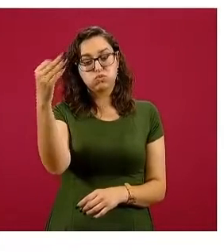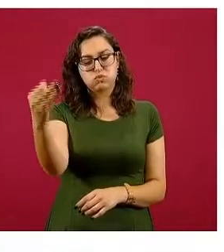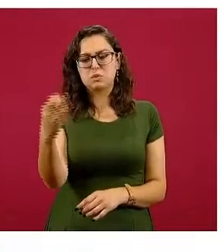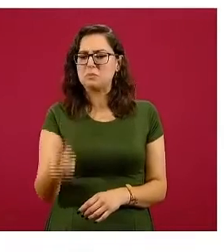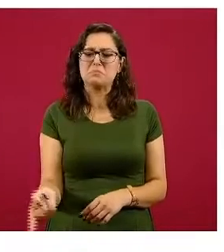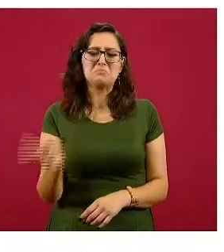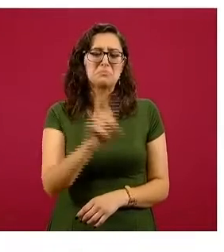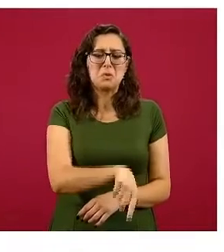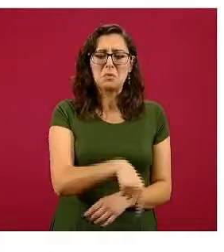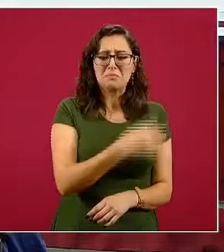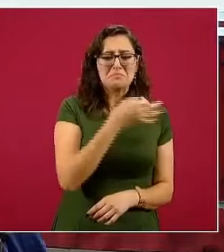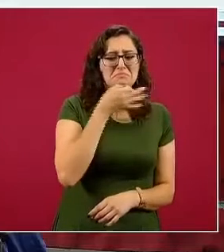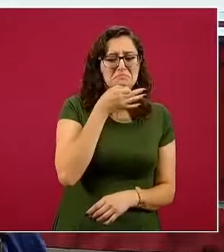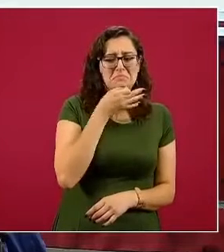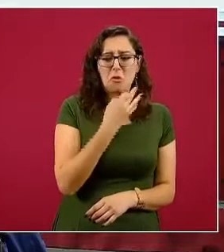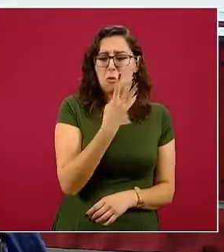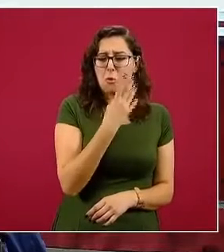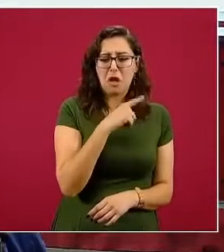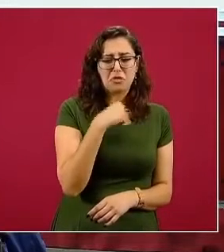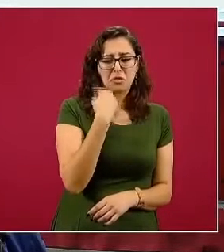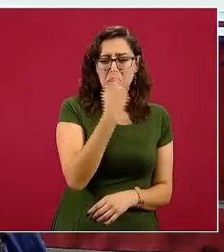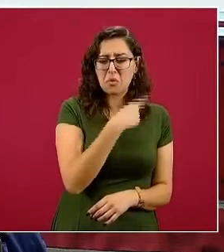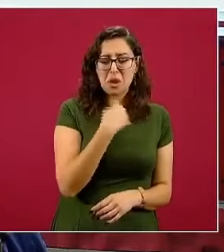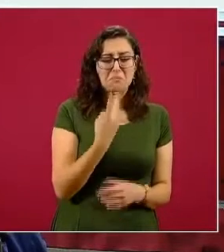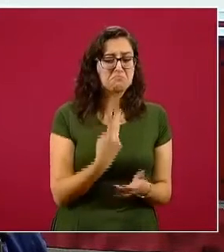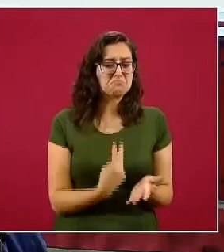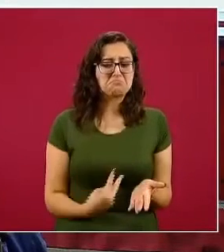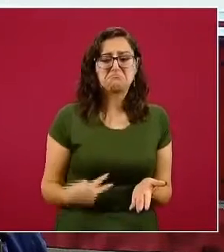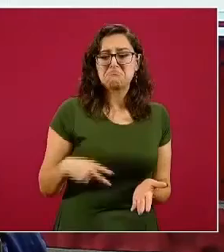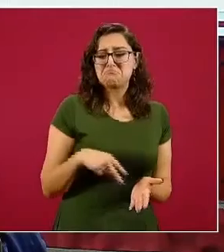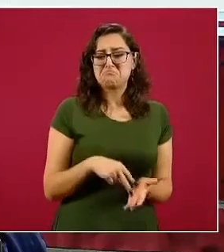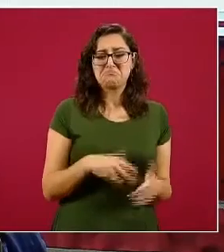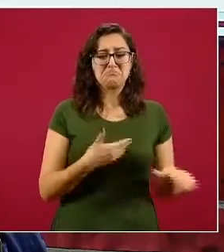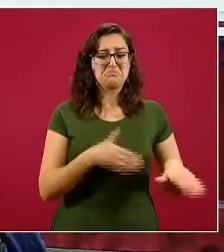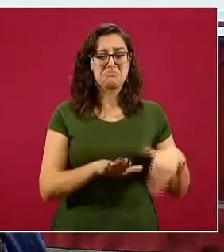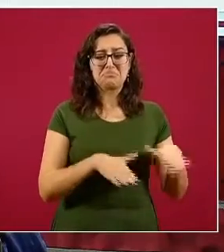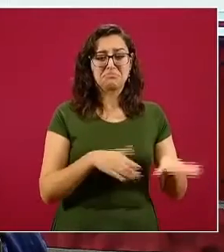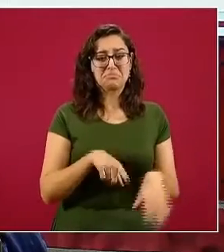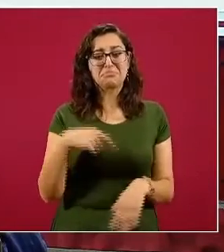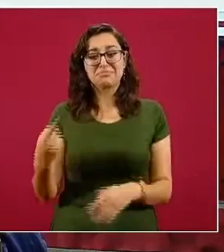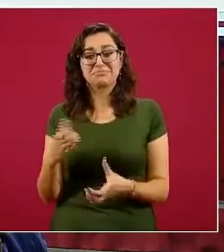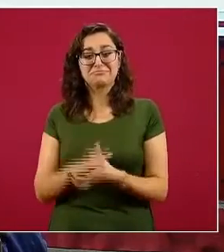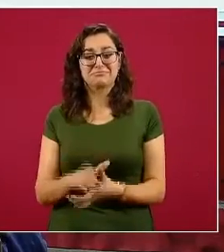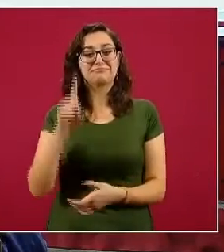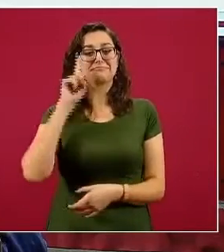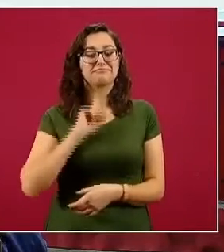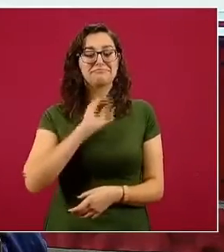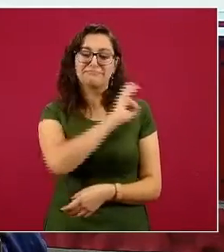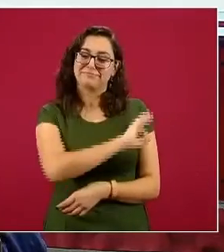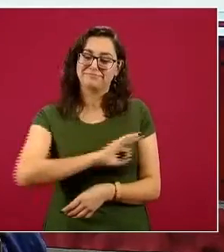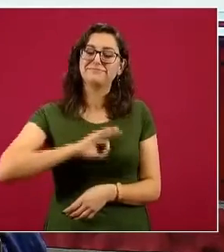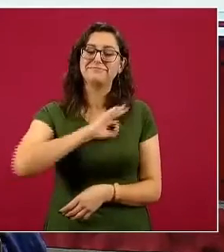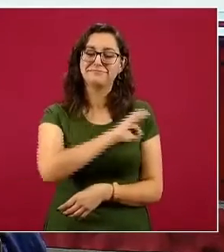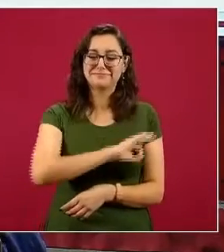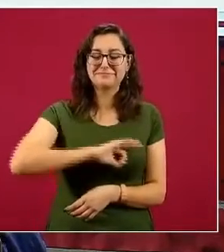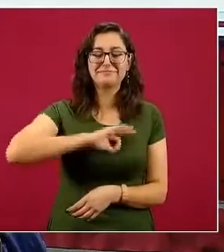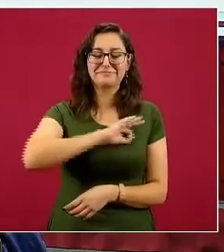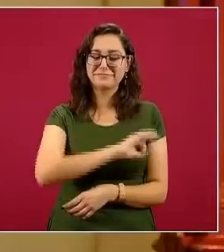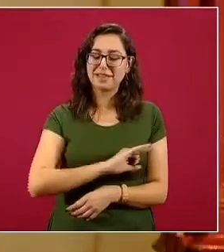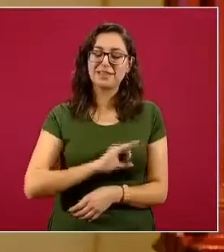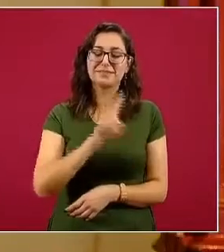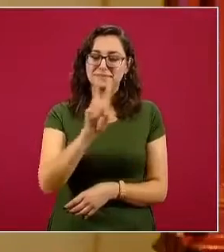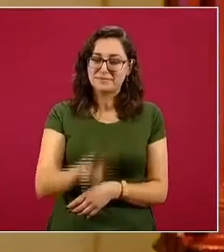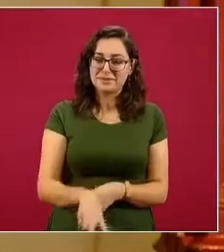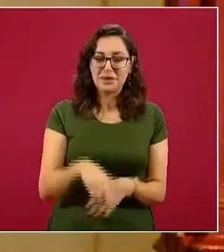son 4 horas. Y ustedes estarán caminando y sus esposas muy felices, agradeciéndoles,